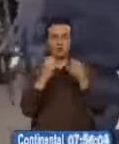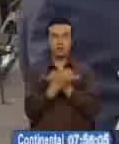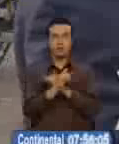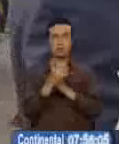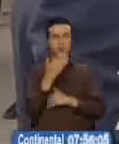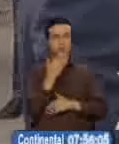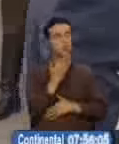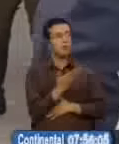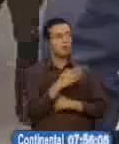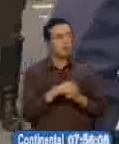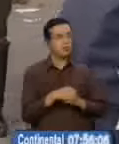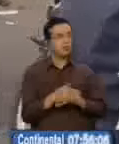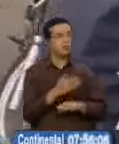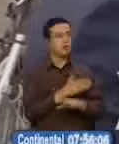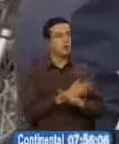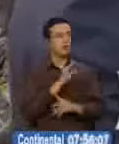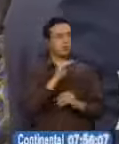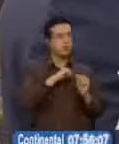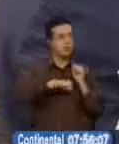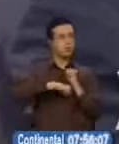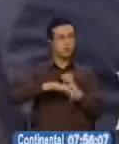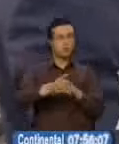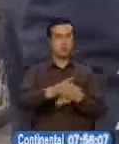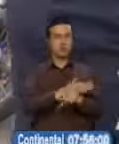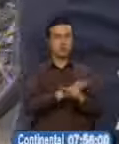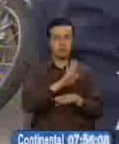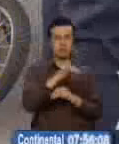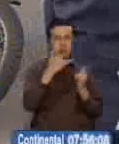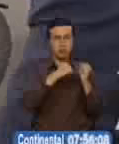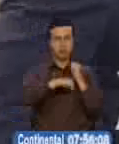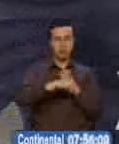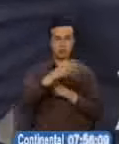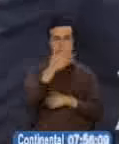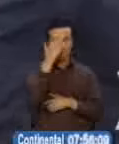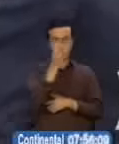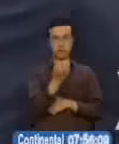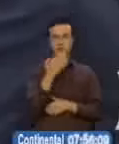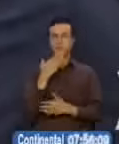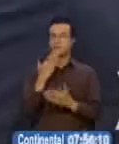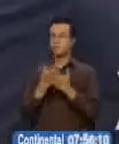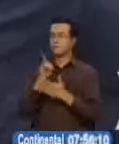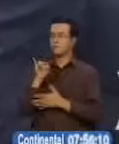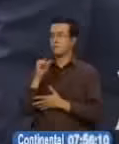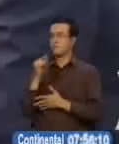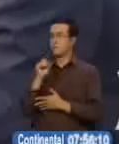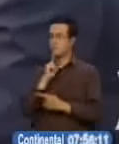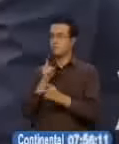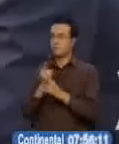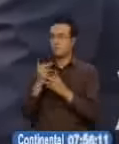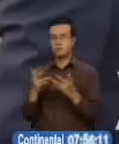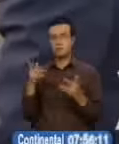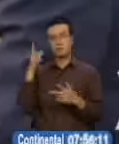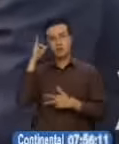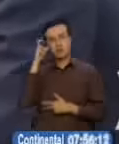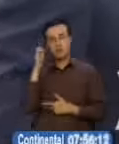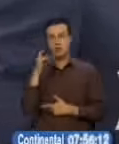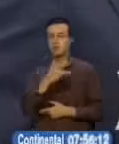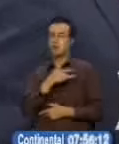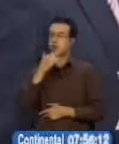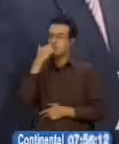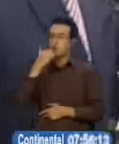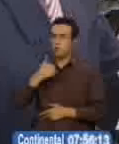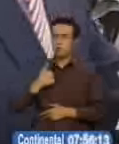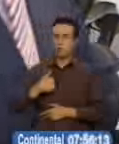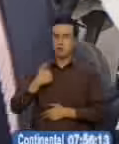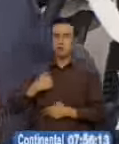escenario. Profe, en el que hizo tantos goles en su época de jugador. Bienvenido, buenos días. Gracias, Diego. Así es, yo pienso que nosotros estamos orgullosos de